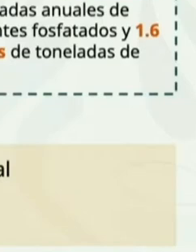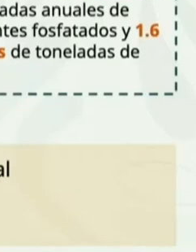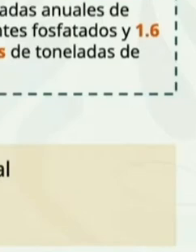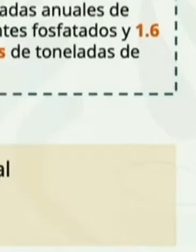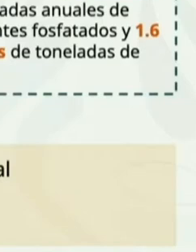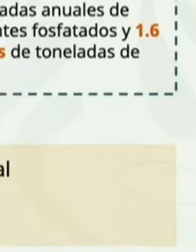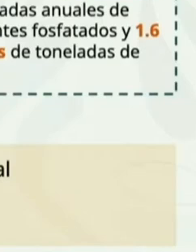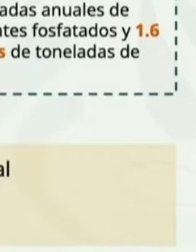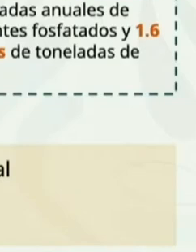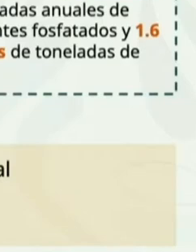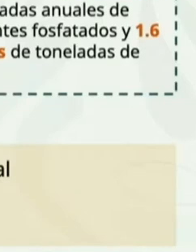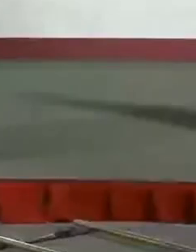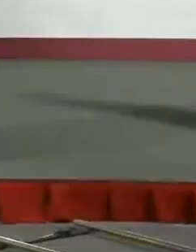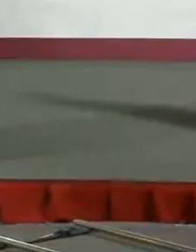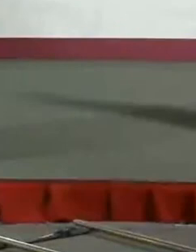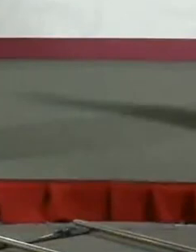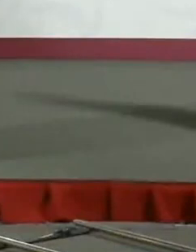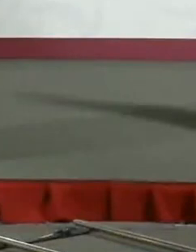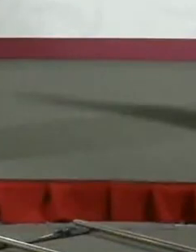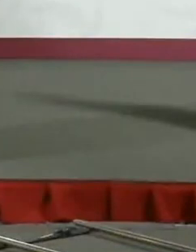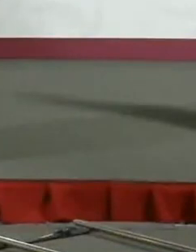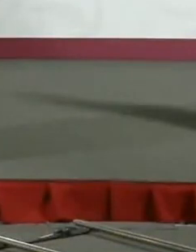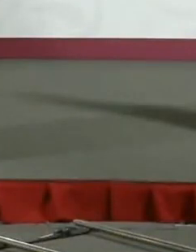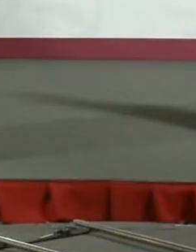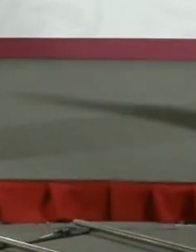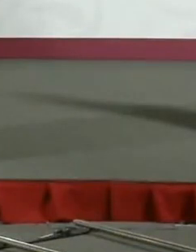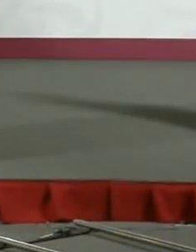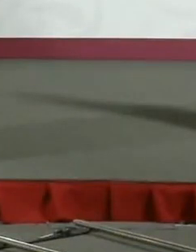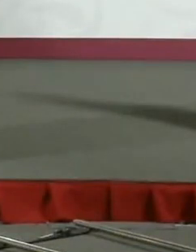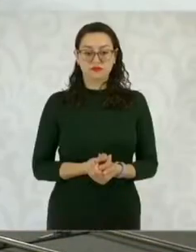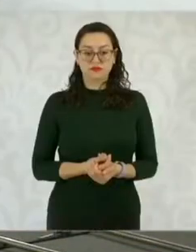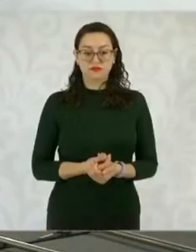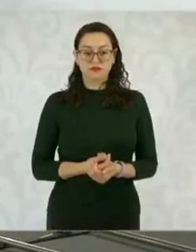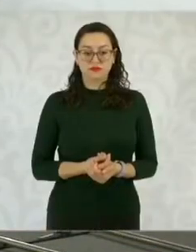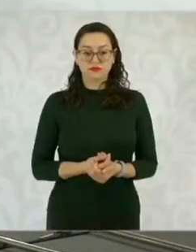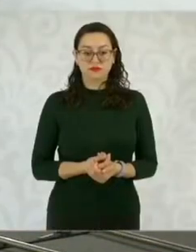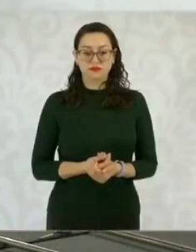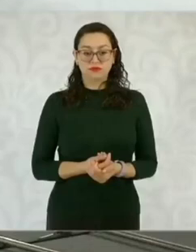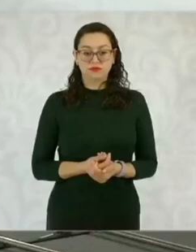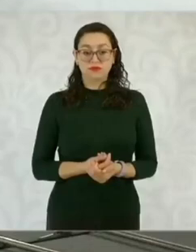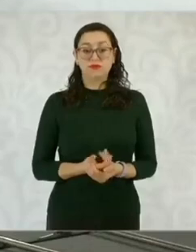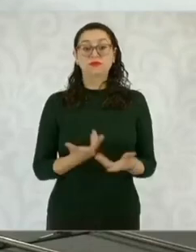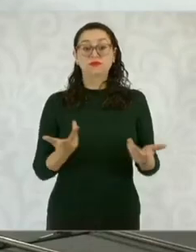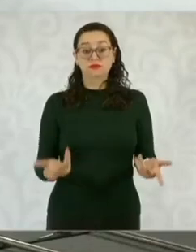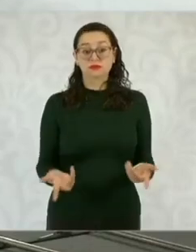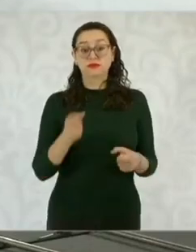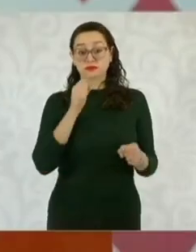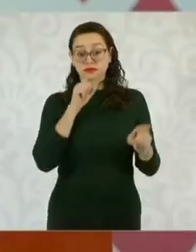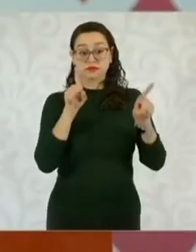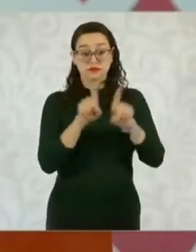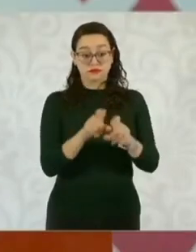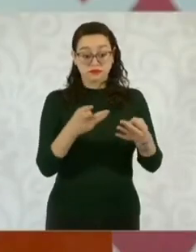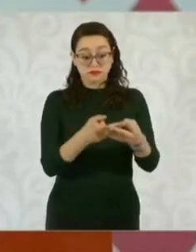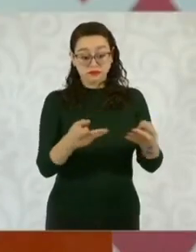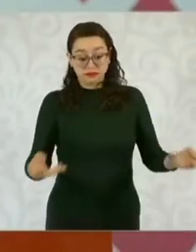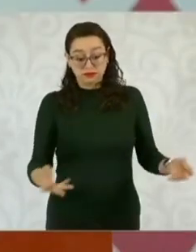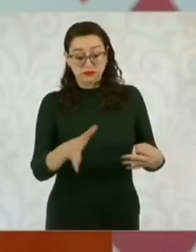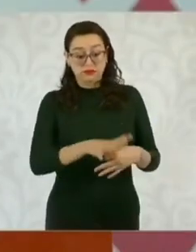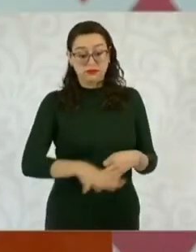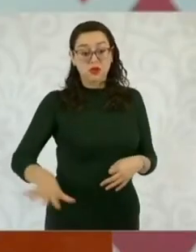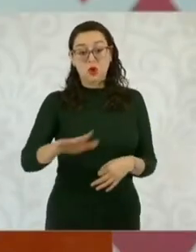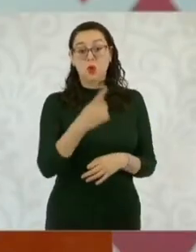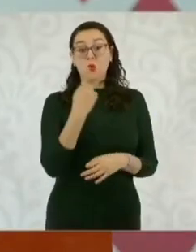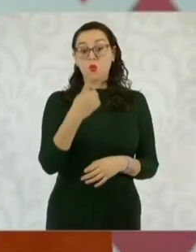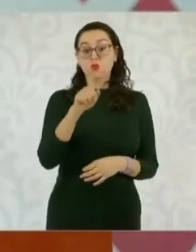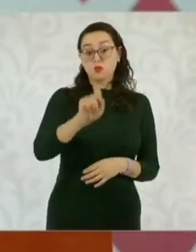Vamos a producir 1.5 este año de fertilizantes fosfatados y 1.6 millones